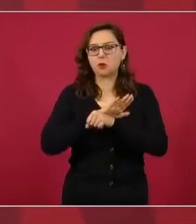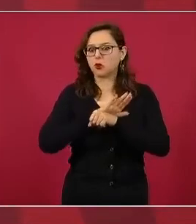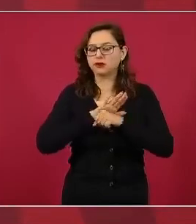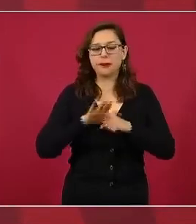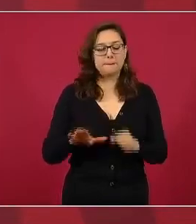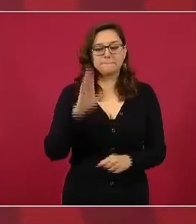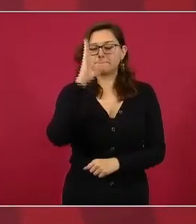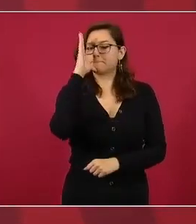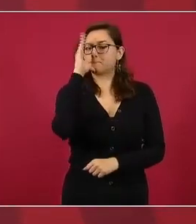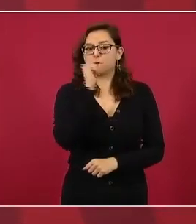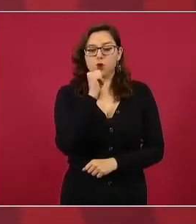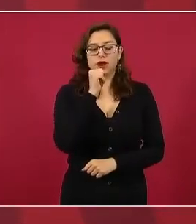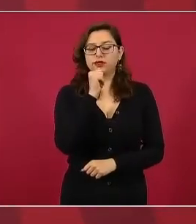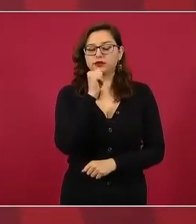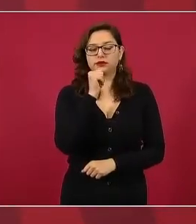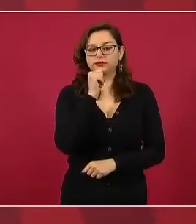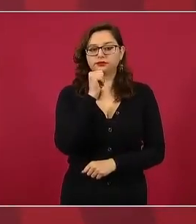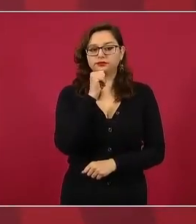de que